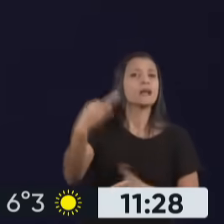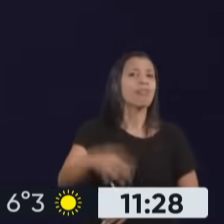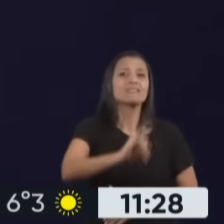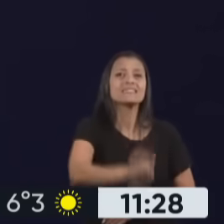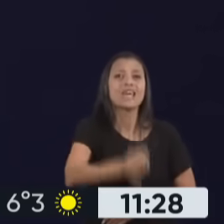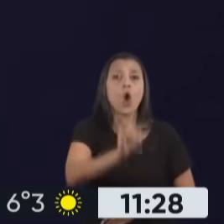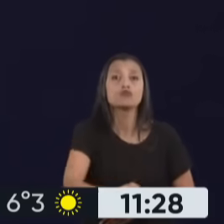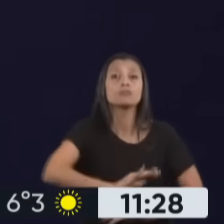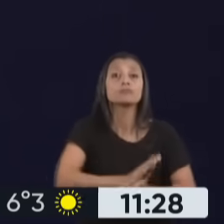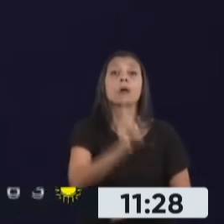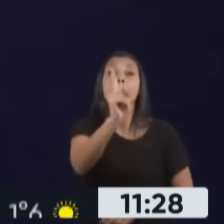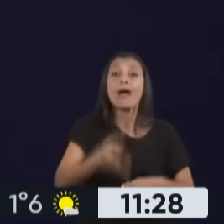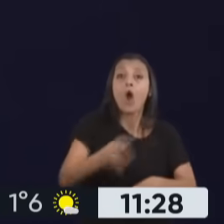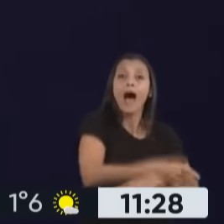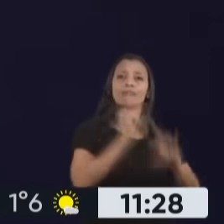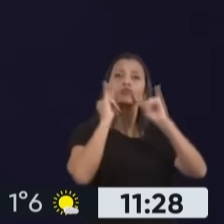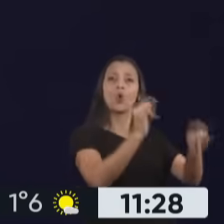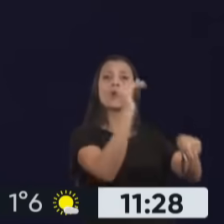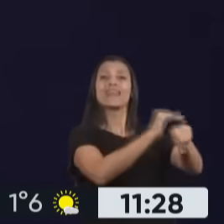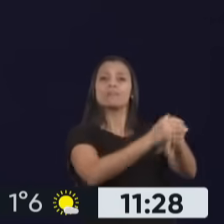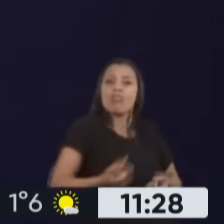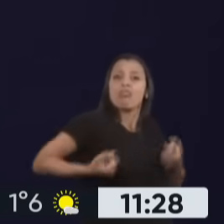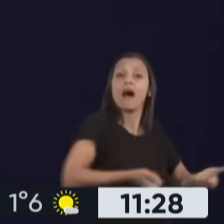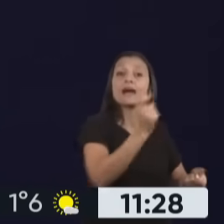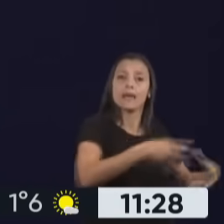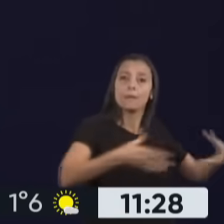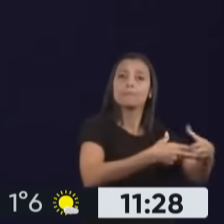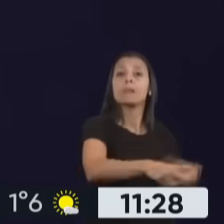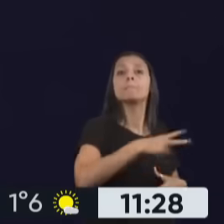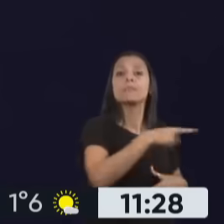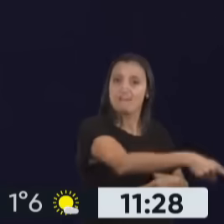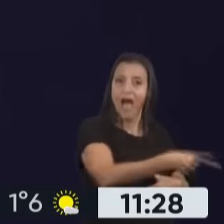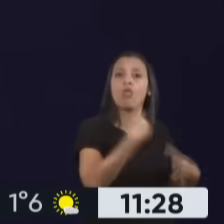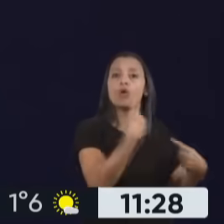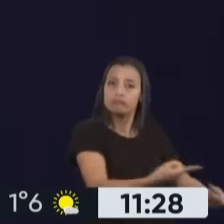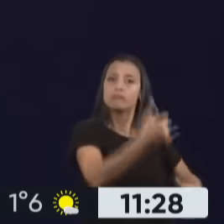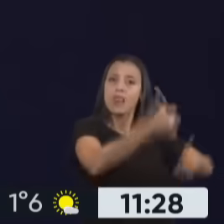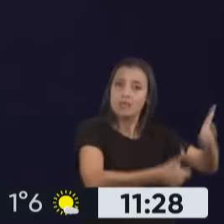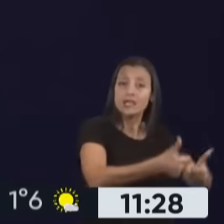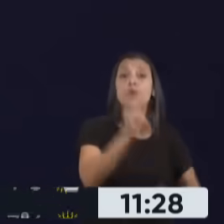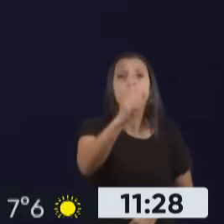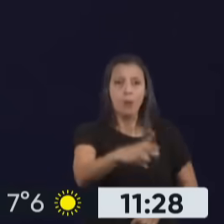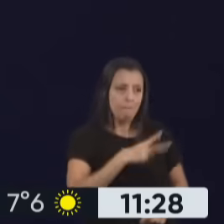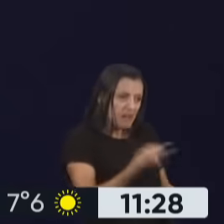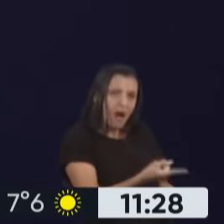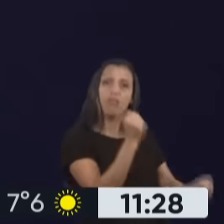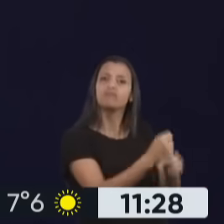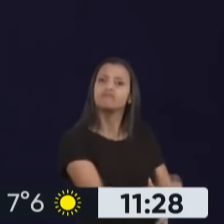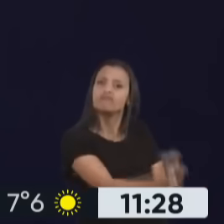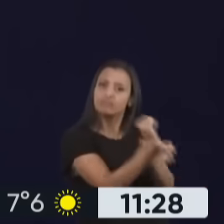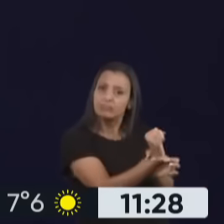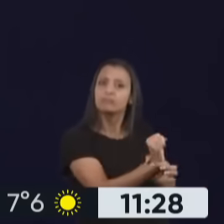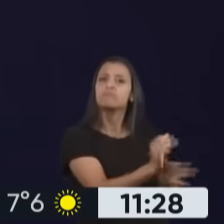hacerse, pero se van a concesionar al sector privado todo lo que sea concesionable. Porque el privado lo hace mejor, de forma